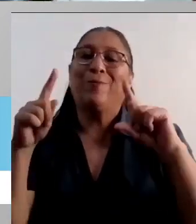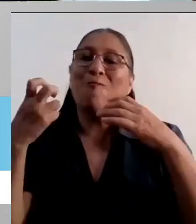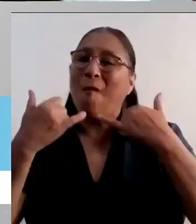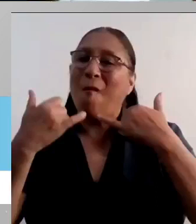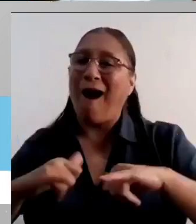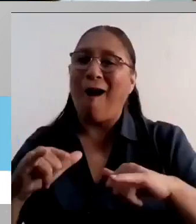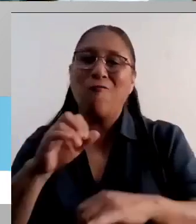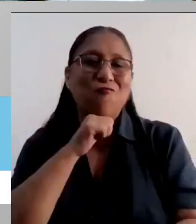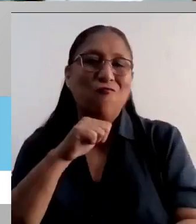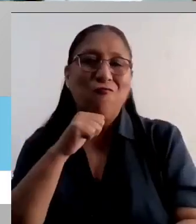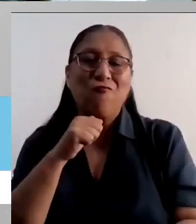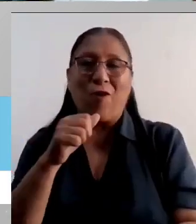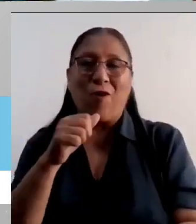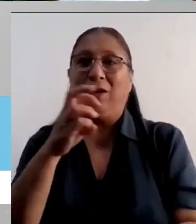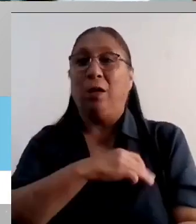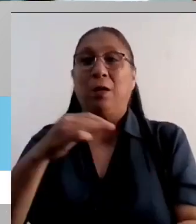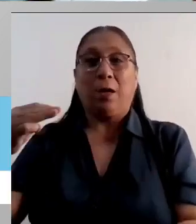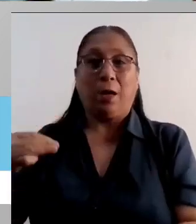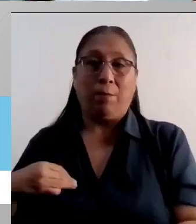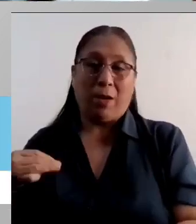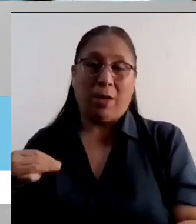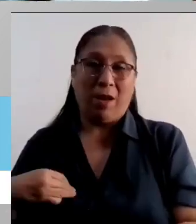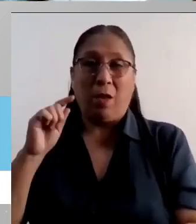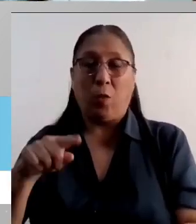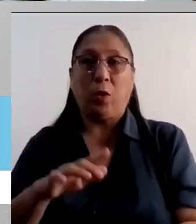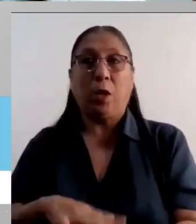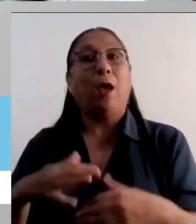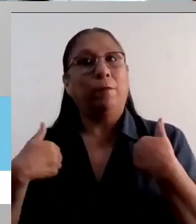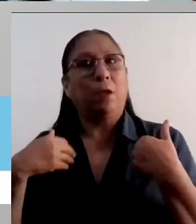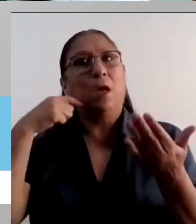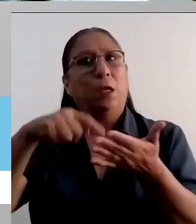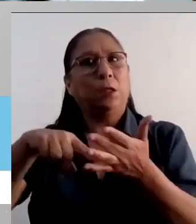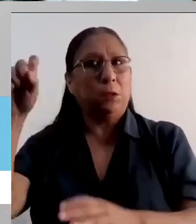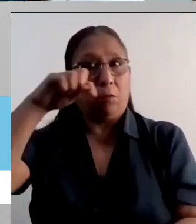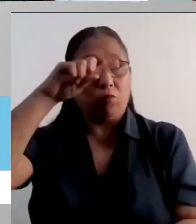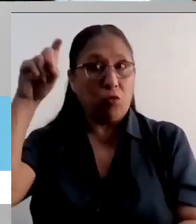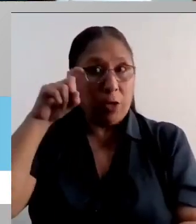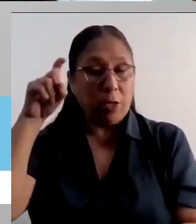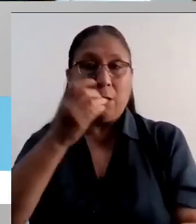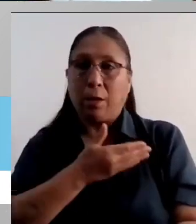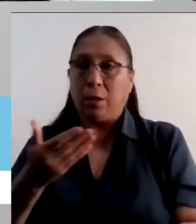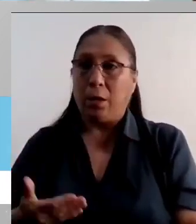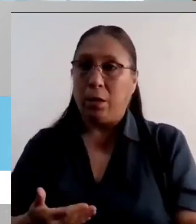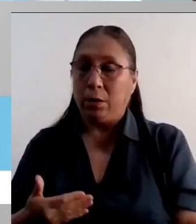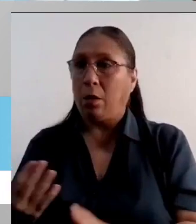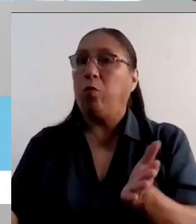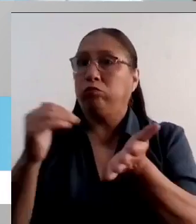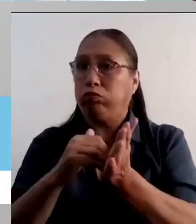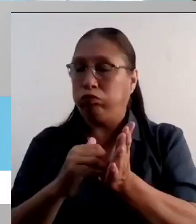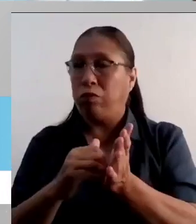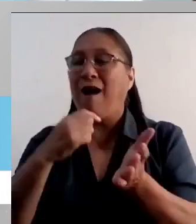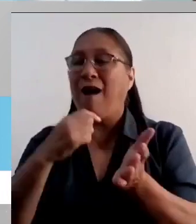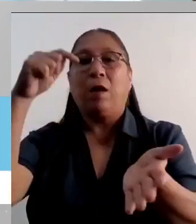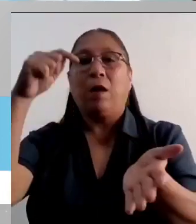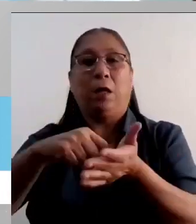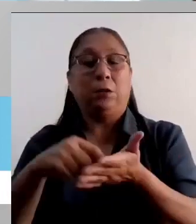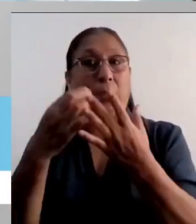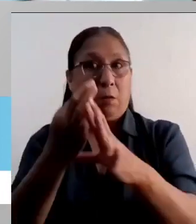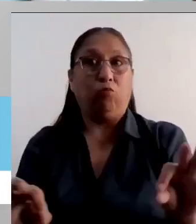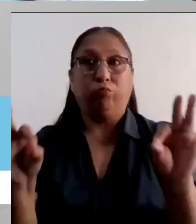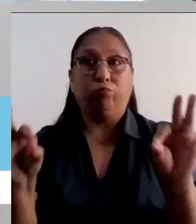logrado por parte del Minedu y el CEPLAN contar con esta política pública actualizada. Es muy importante que este año se